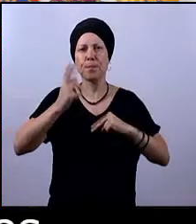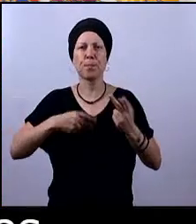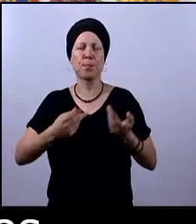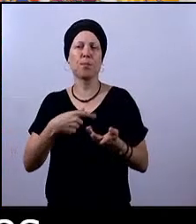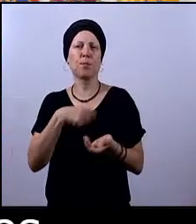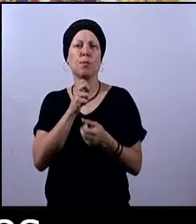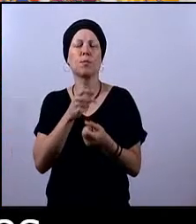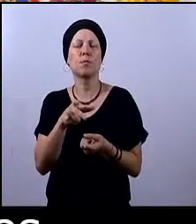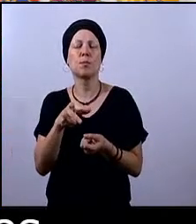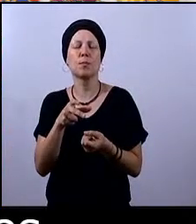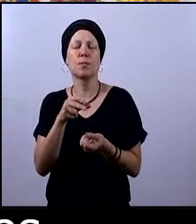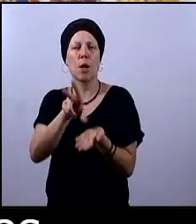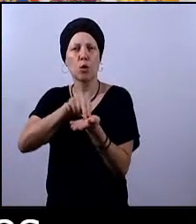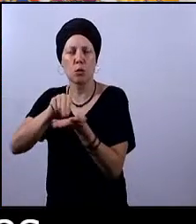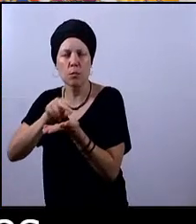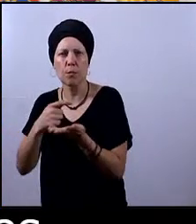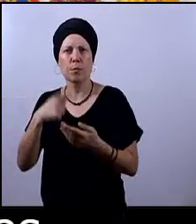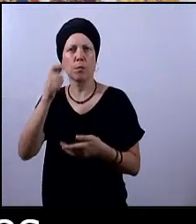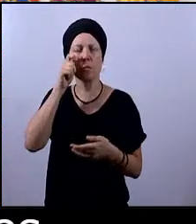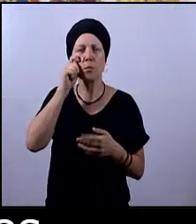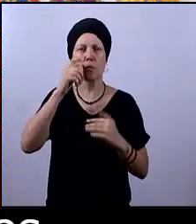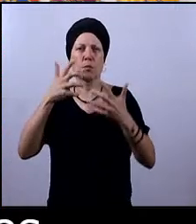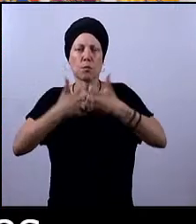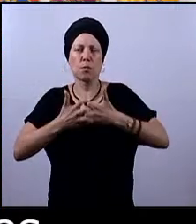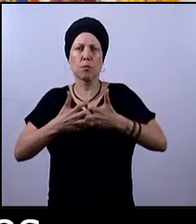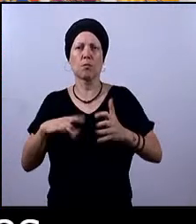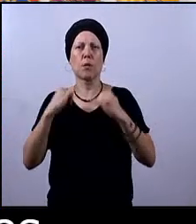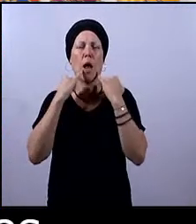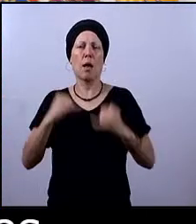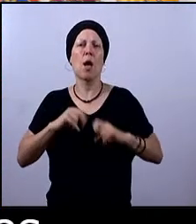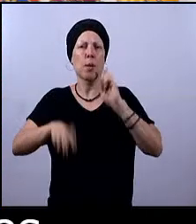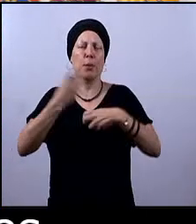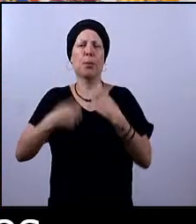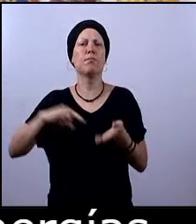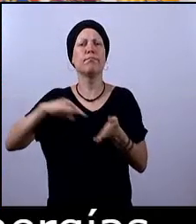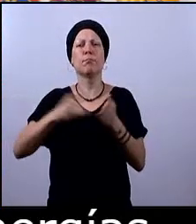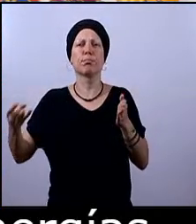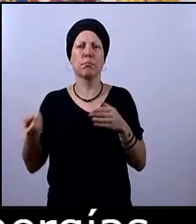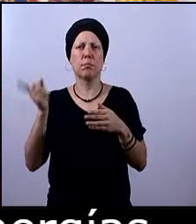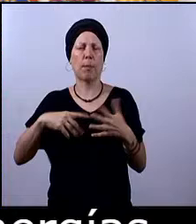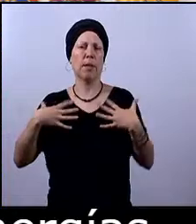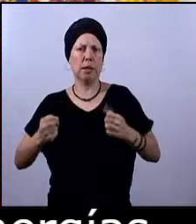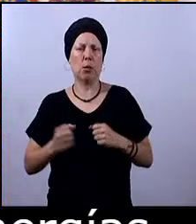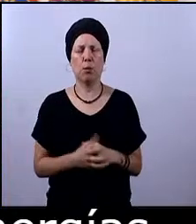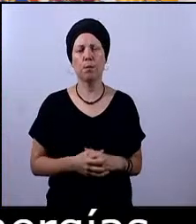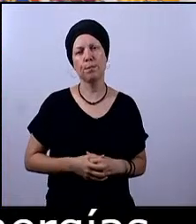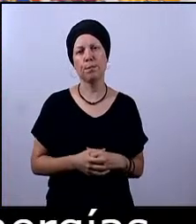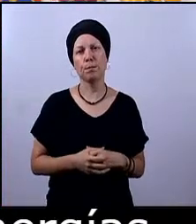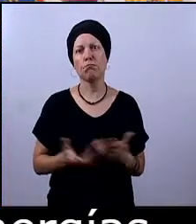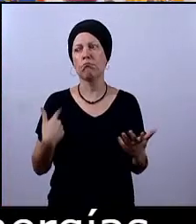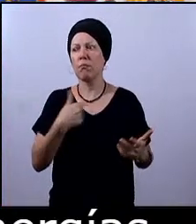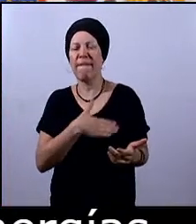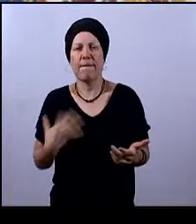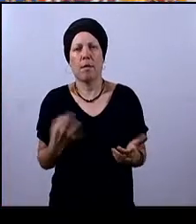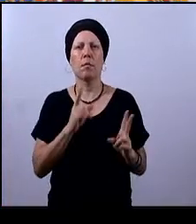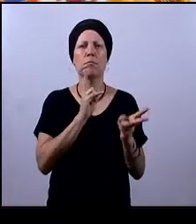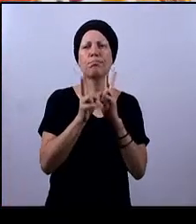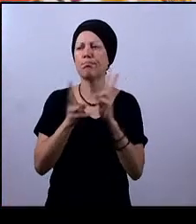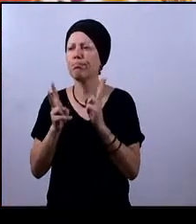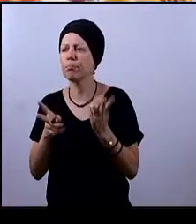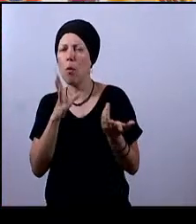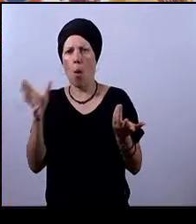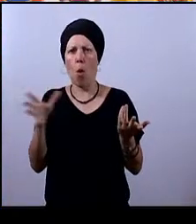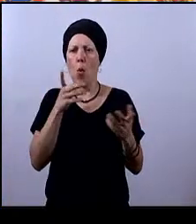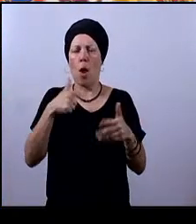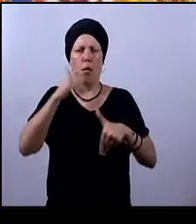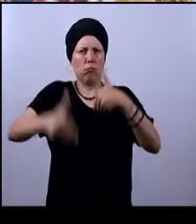hostelería, el turismo, la industria, energías renovables, tecnología y salud, y que pretende dar respuesta a la